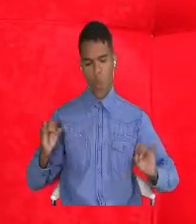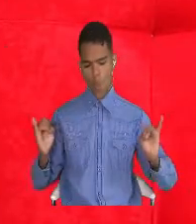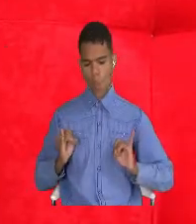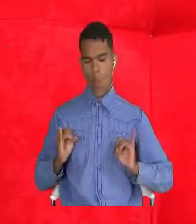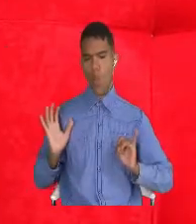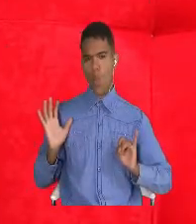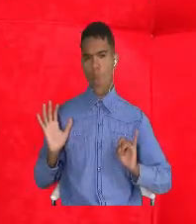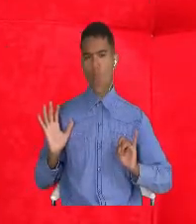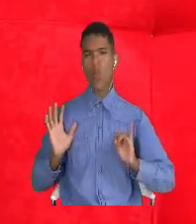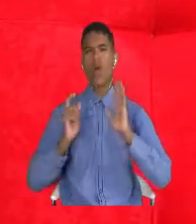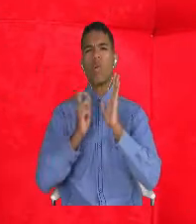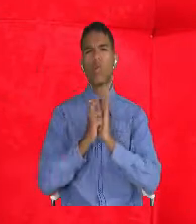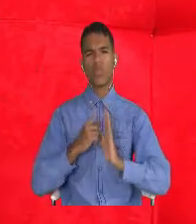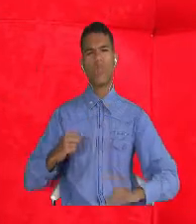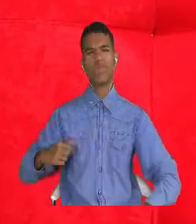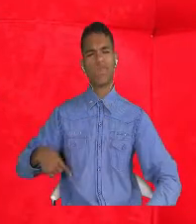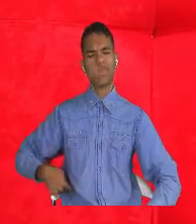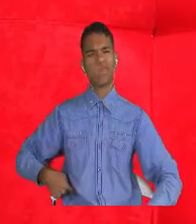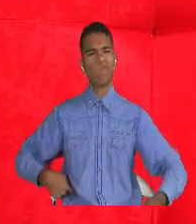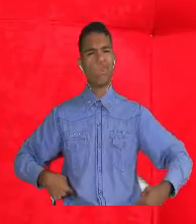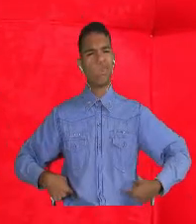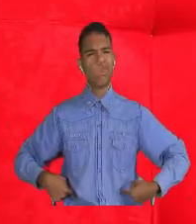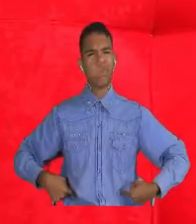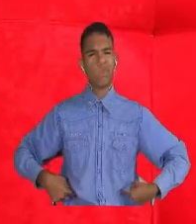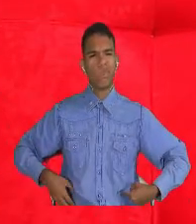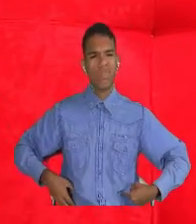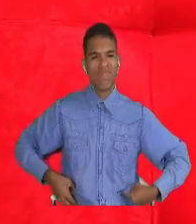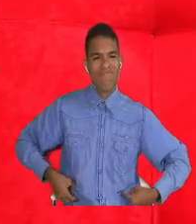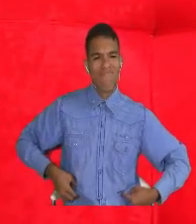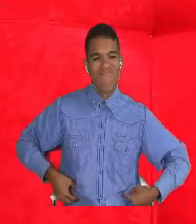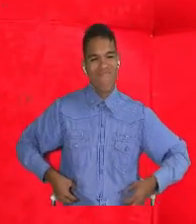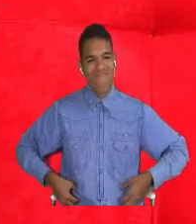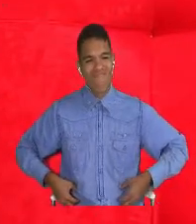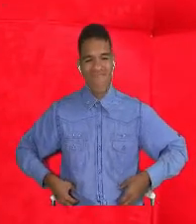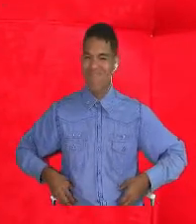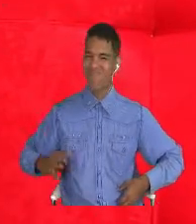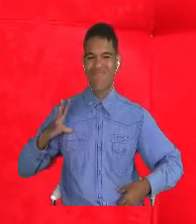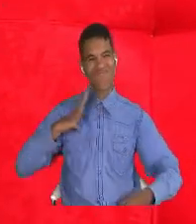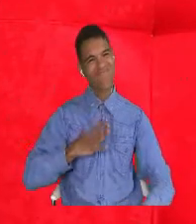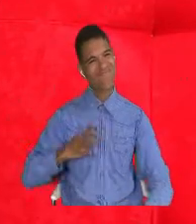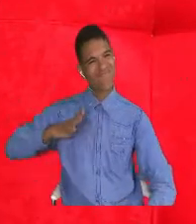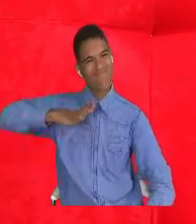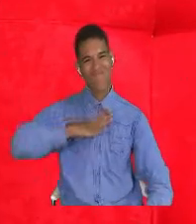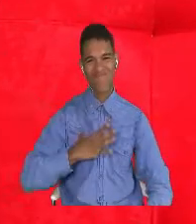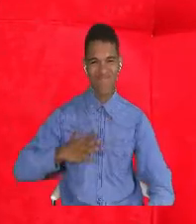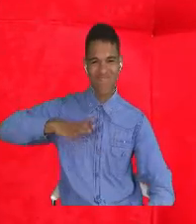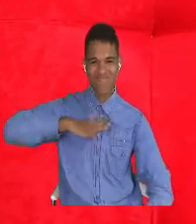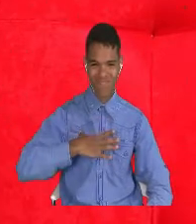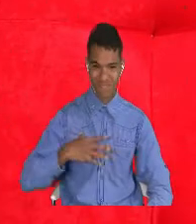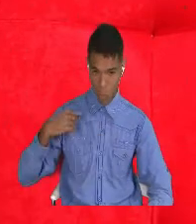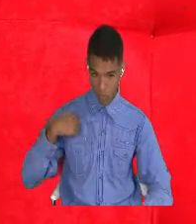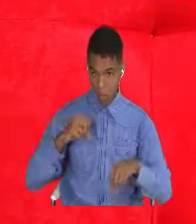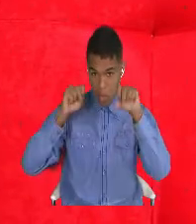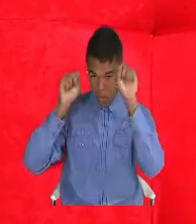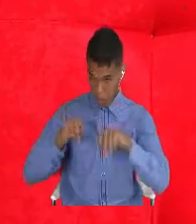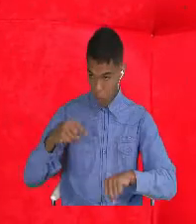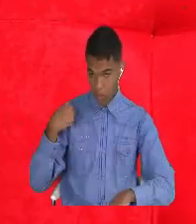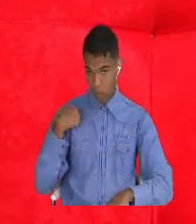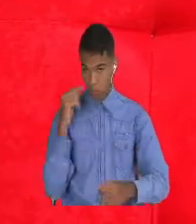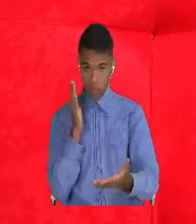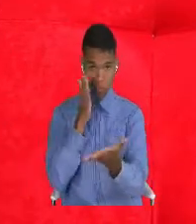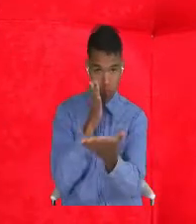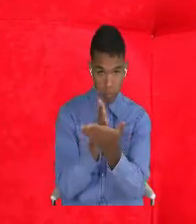estética, te hacemos una valoración en la cual te decimos y te aconsejamos qué zona vemos con la grasita localizada. Ahí nosotros